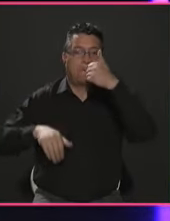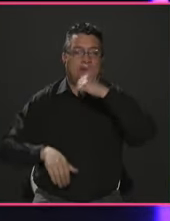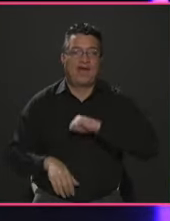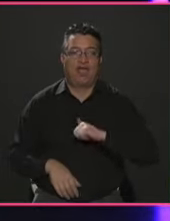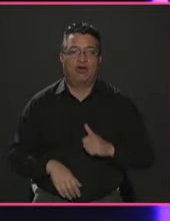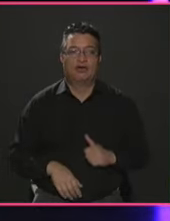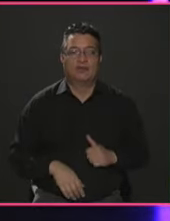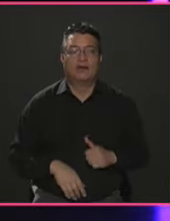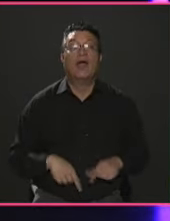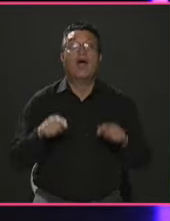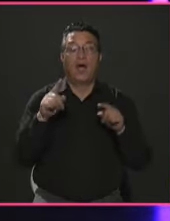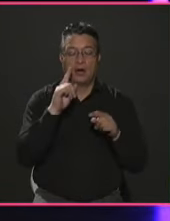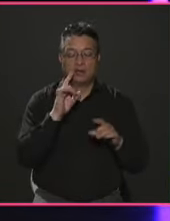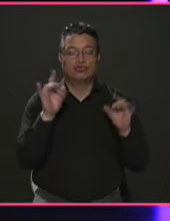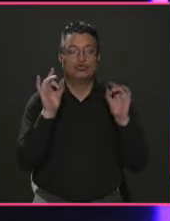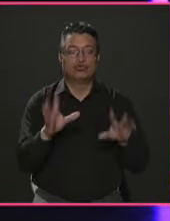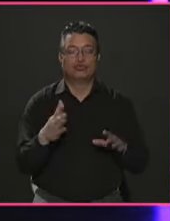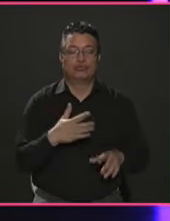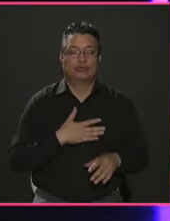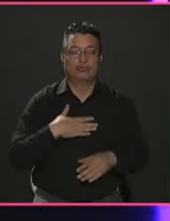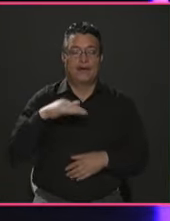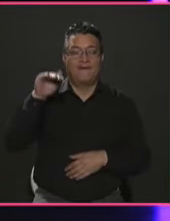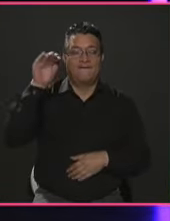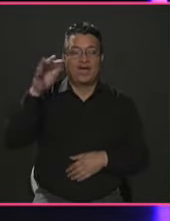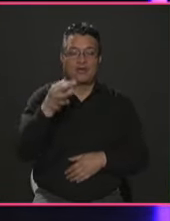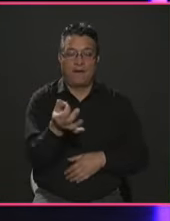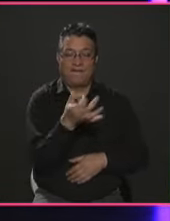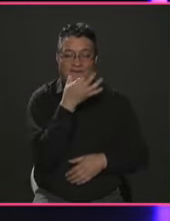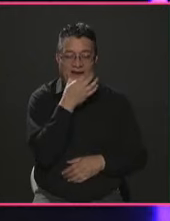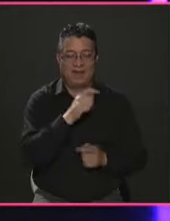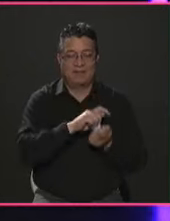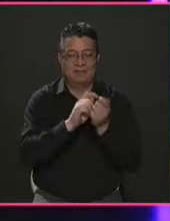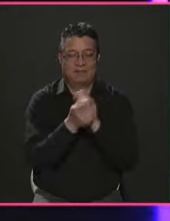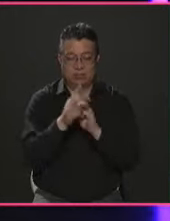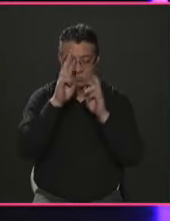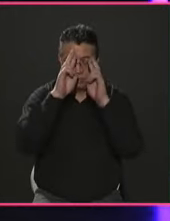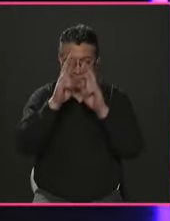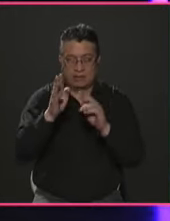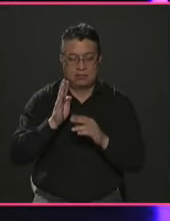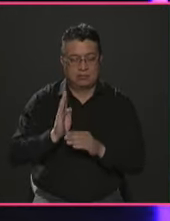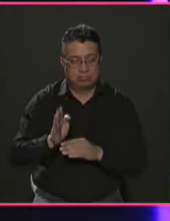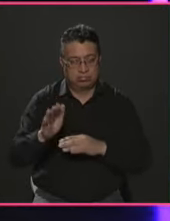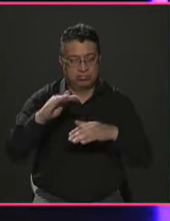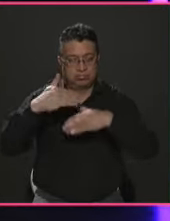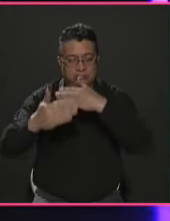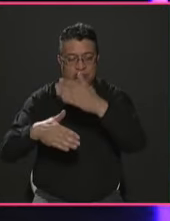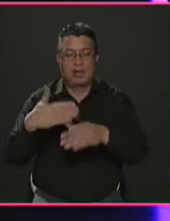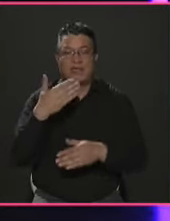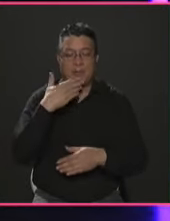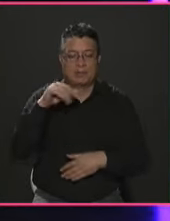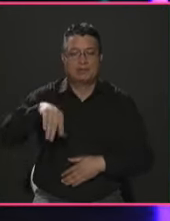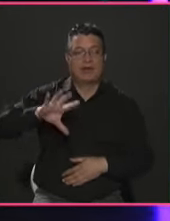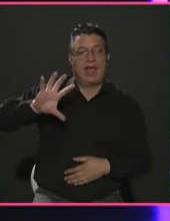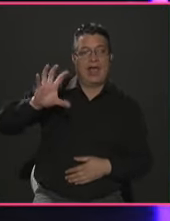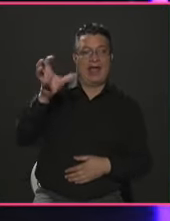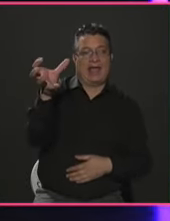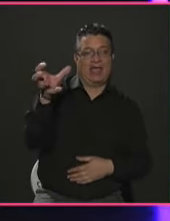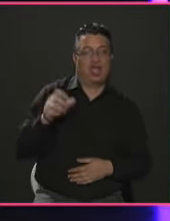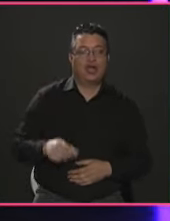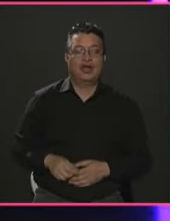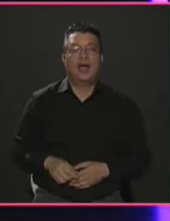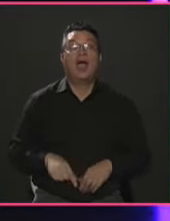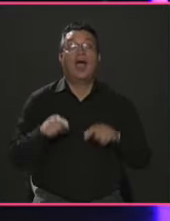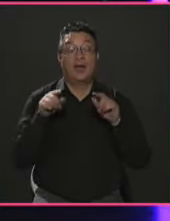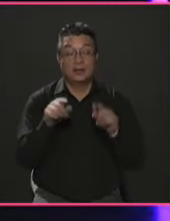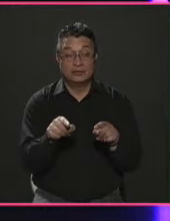somos por definición el banco verde y el banco del crecimiento sostenible e inclusive de la región acompañamos